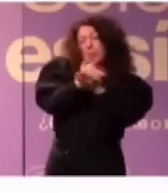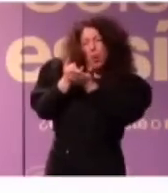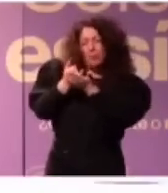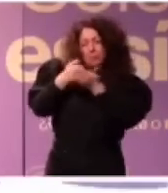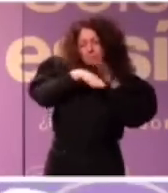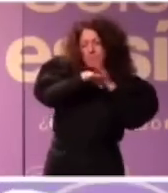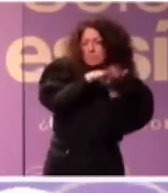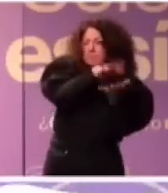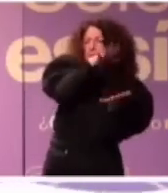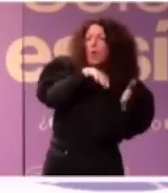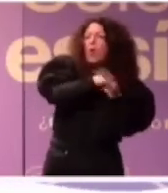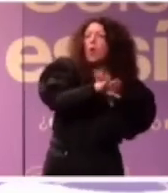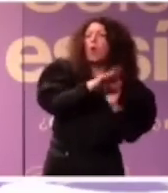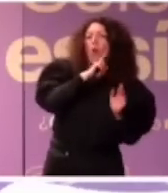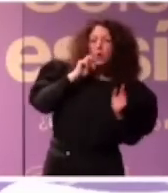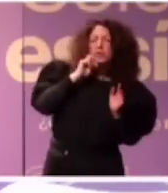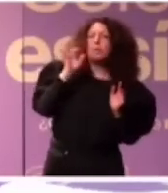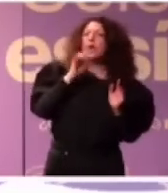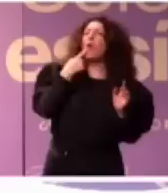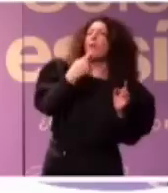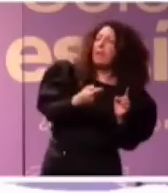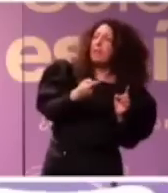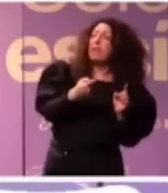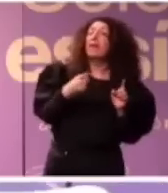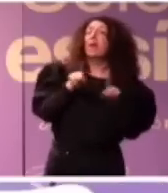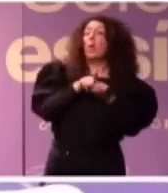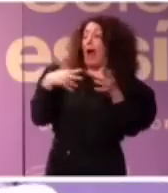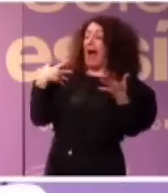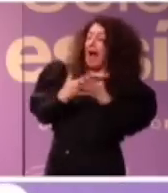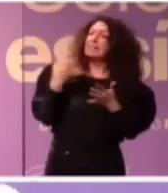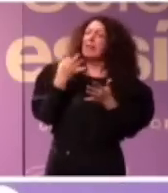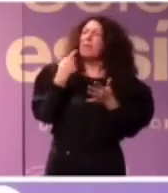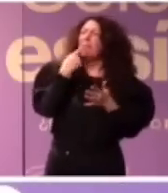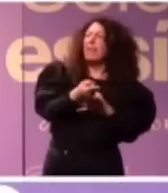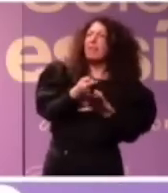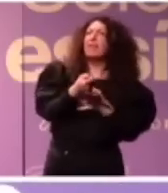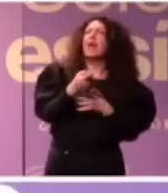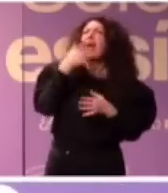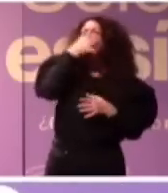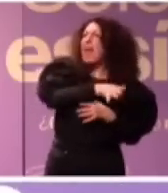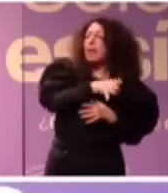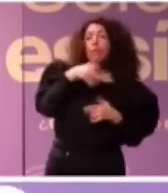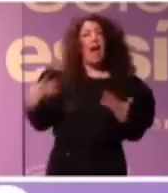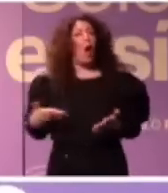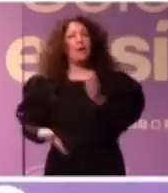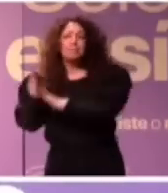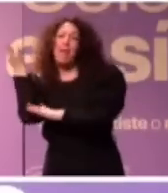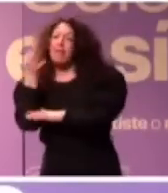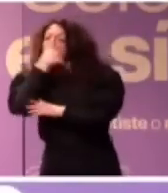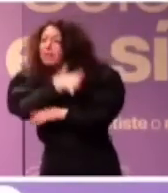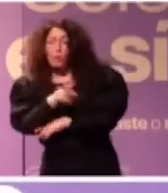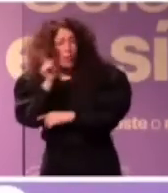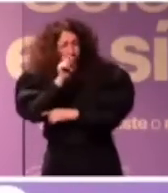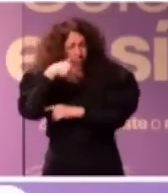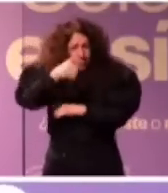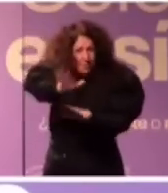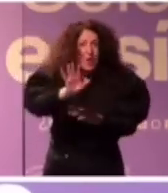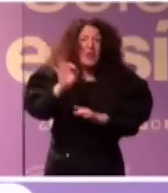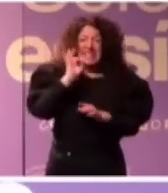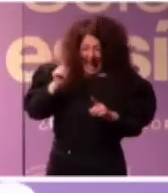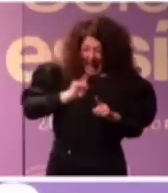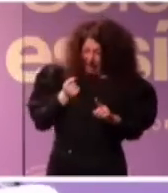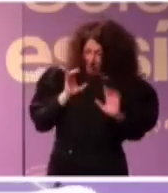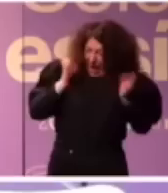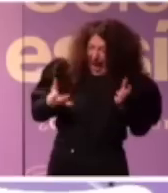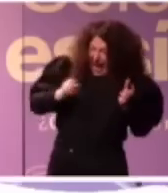conservar adecuadamente sin que tú tengas que decidir, como ocurría hasta ahora, en ese momento poner la denuncia y recién agredida sexualmente